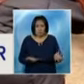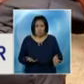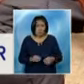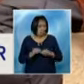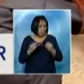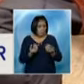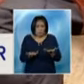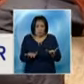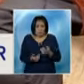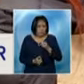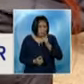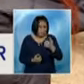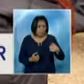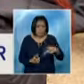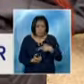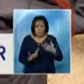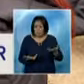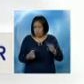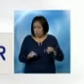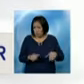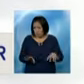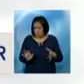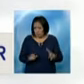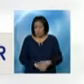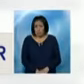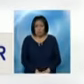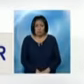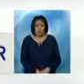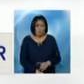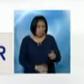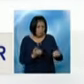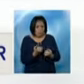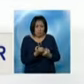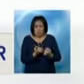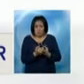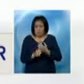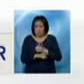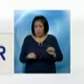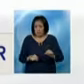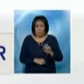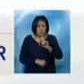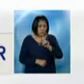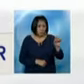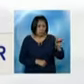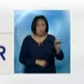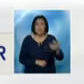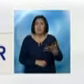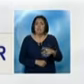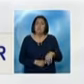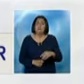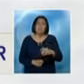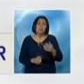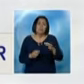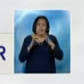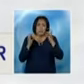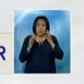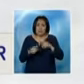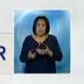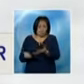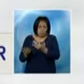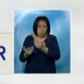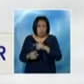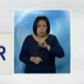institución por alguna falta que nosotros podamos haber cometido. Convocamos que nos apoyen con el rescate de 200 gatitos en la Huaca La Lechuza. Necesitamos